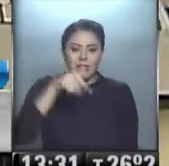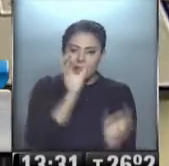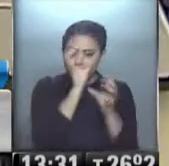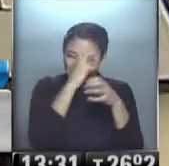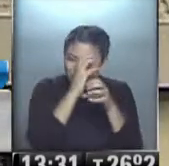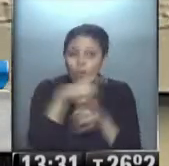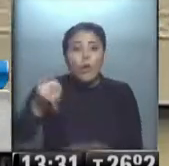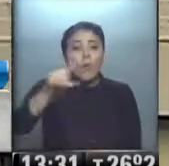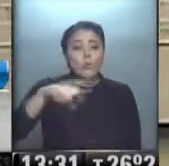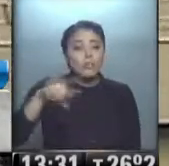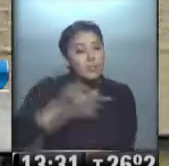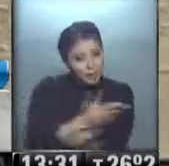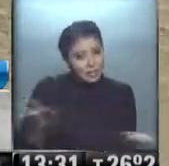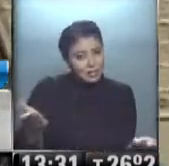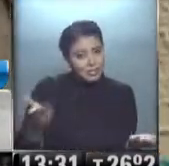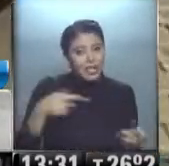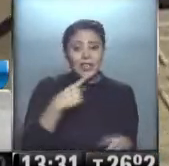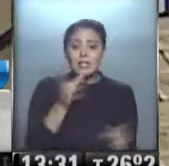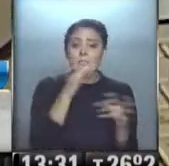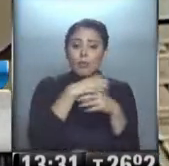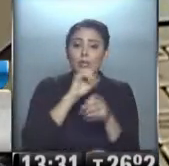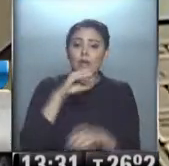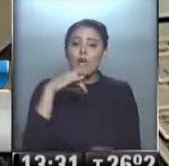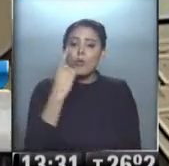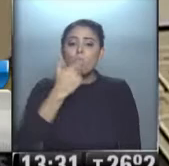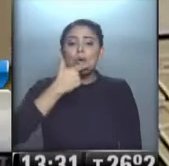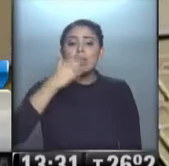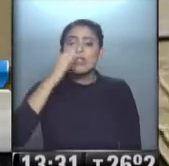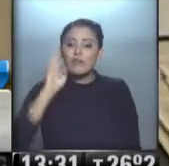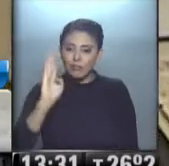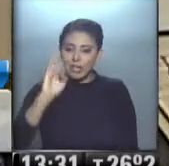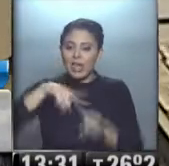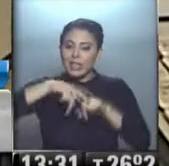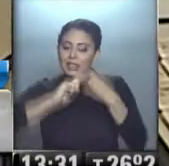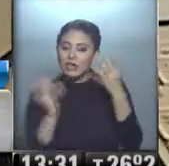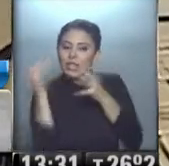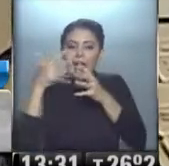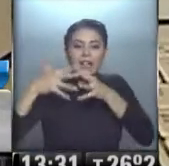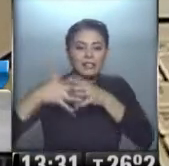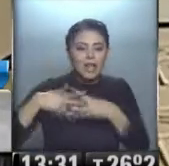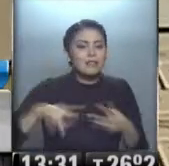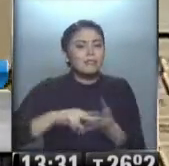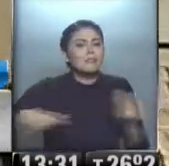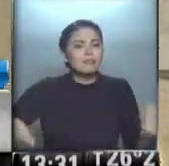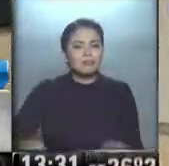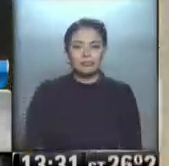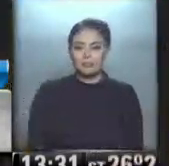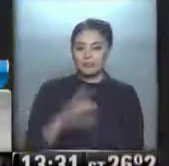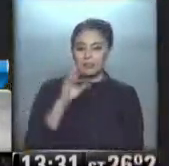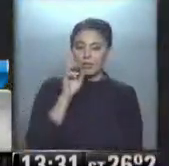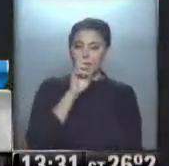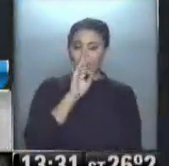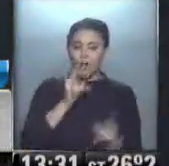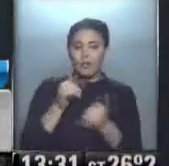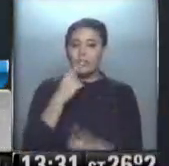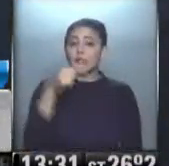ustedes lo han presentado como microscopio usb techno integración bueno este proyecto nace a partir